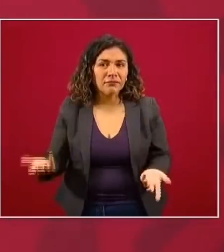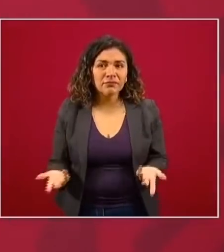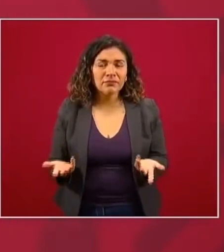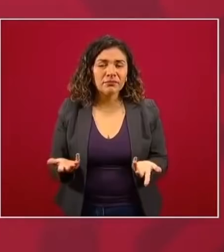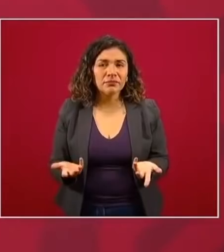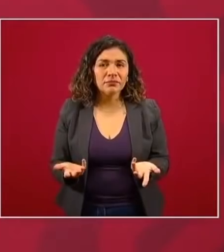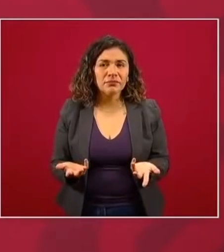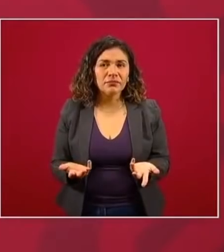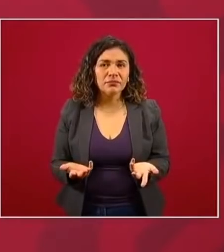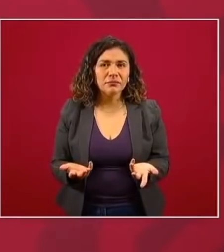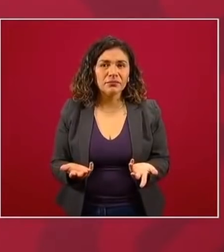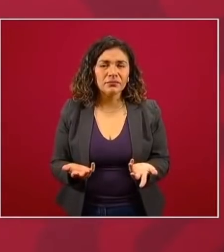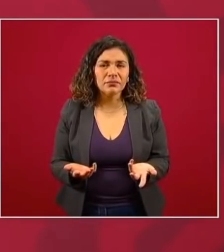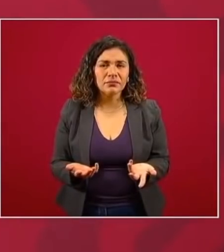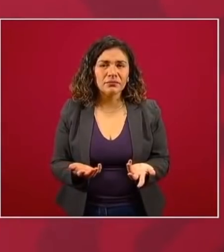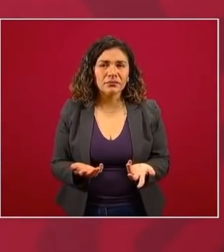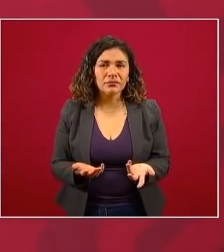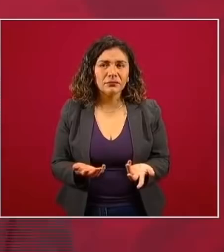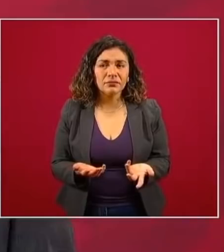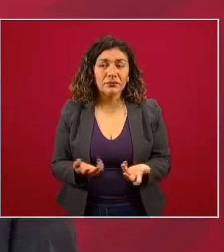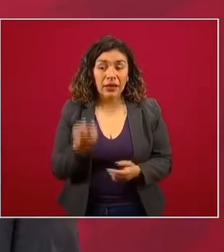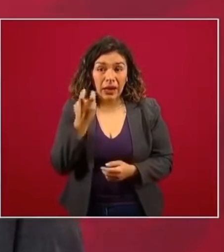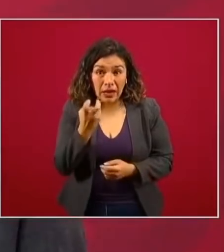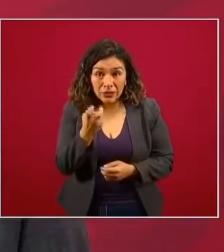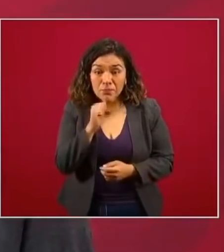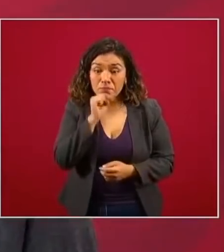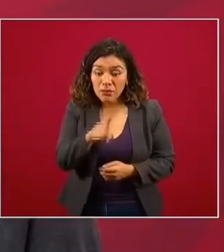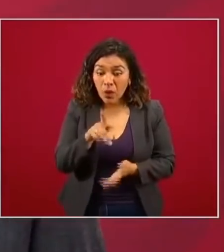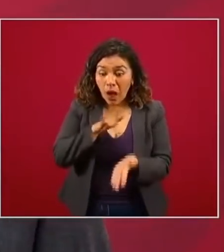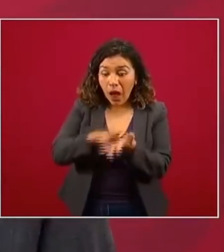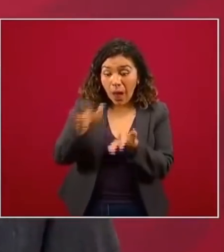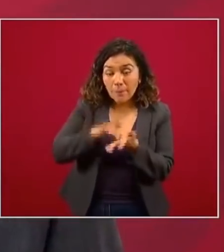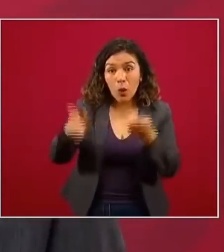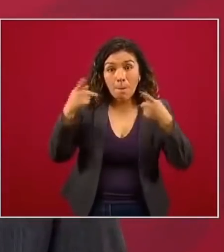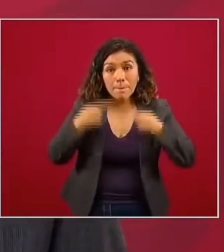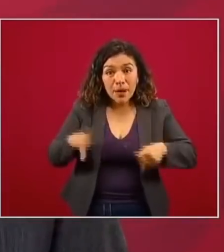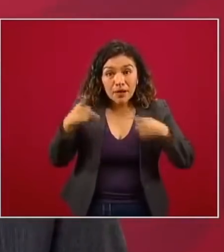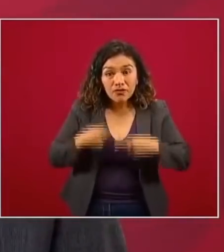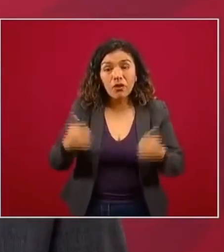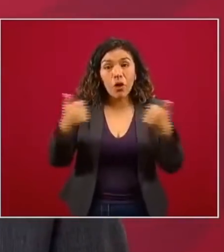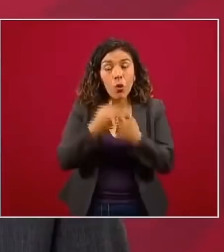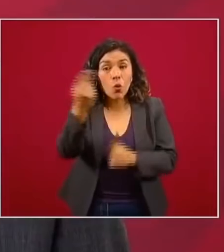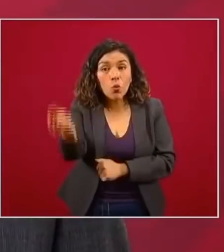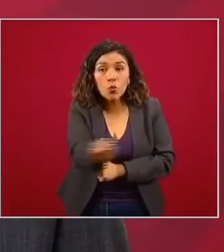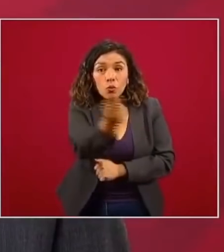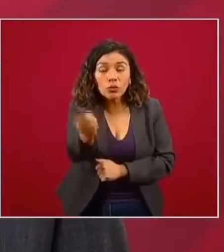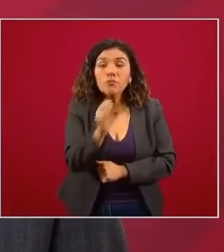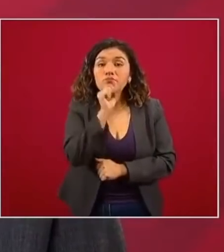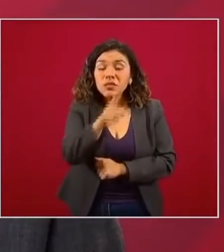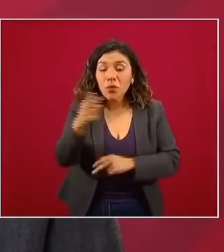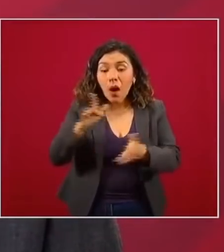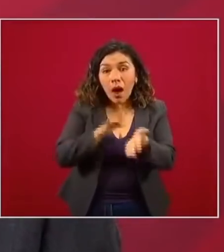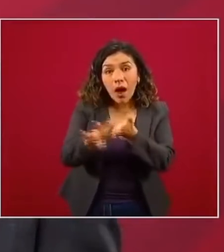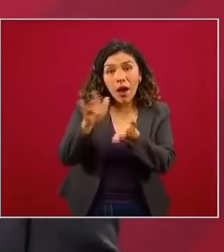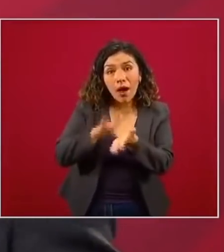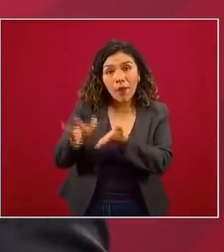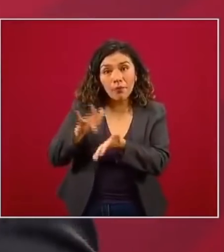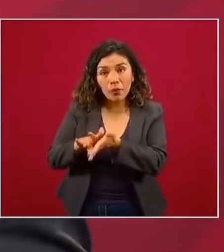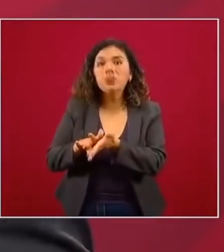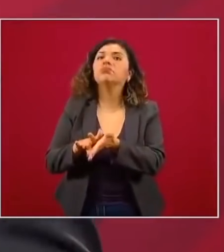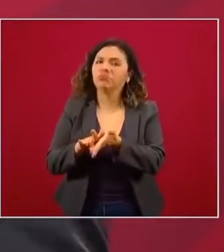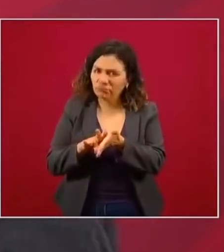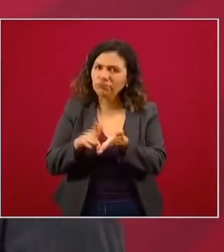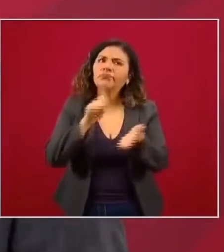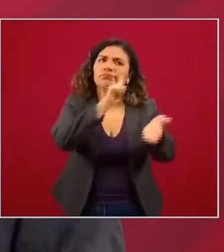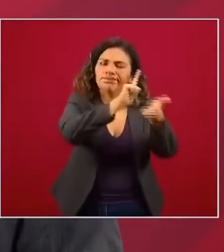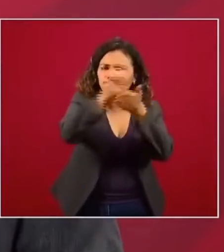debería responderle es al juez de eeuu que ajusta su secretario genaro garcía luna y a sus subalternos a los que él premiaba